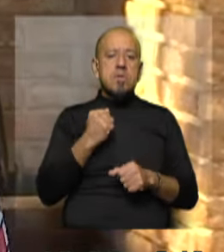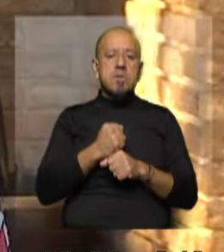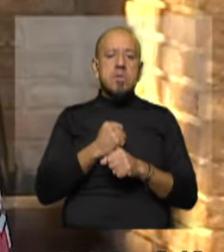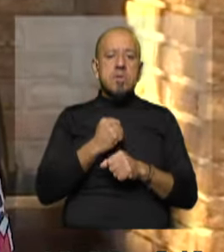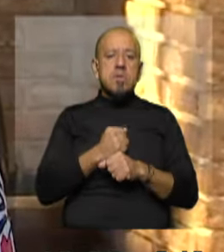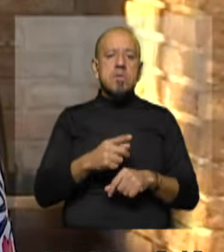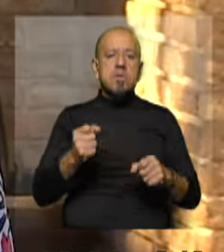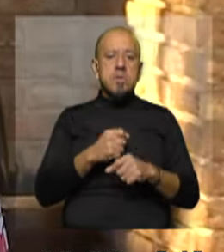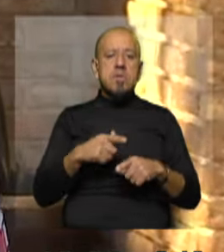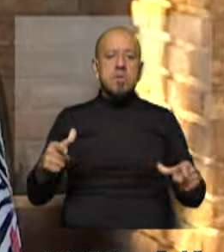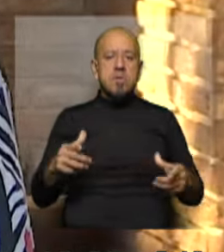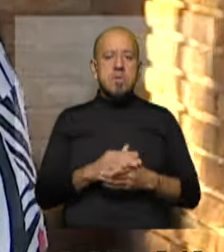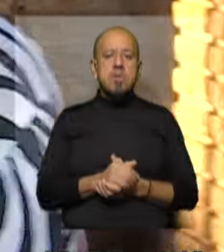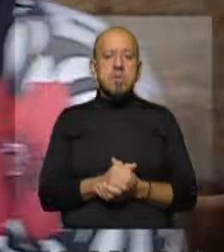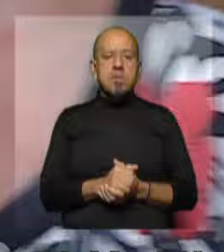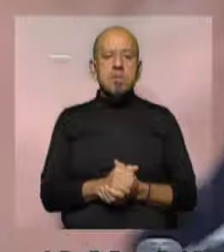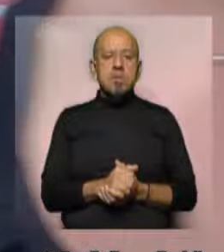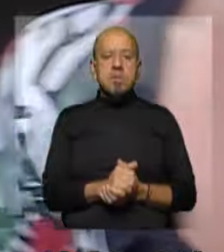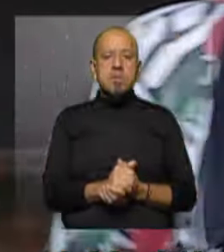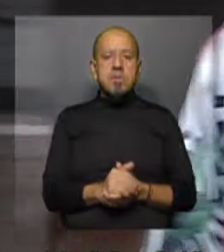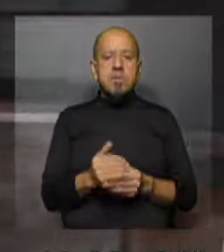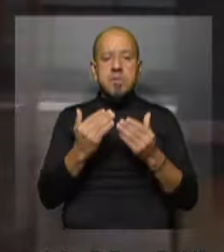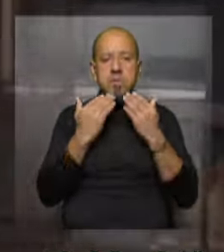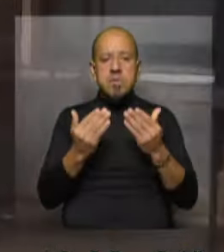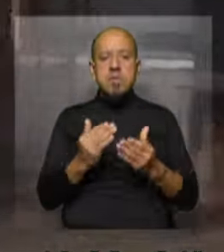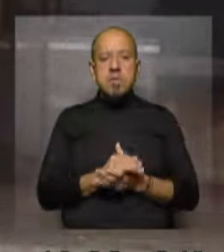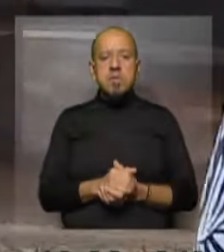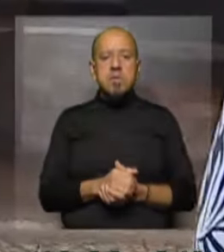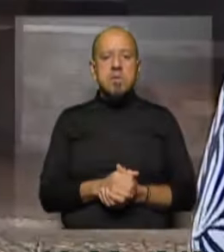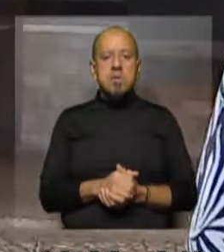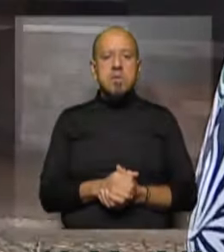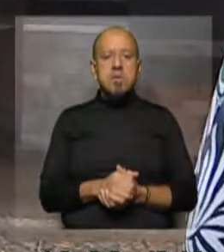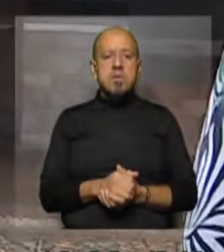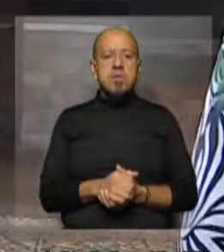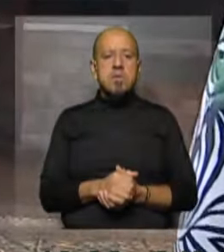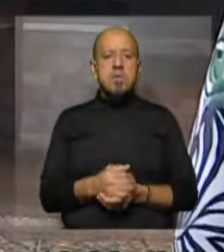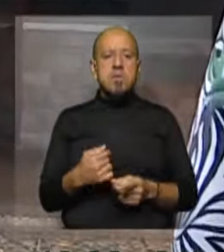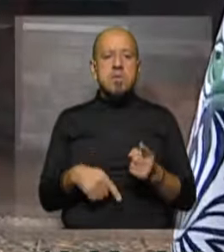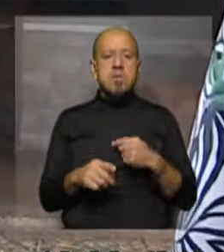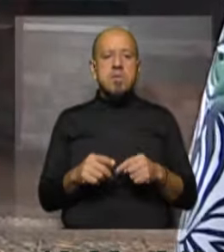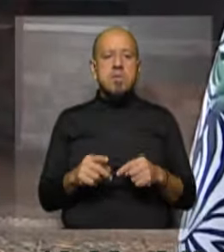de limpieza. Silvia, te agradecemos mucho estos minutos para MB Noticias. Haciendo referencia, bueno, a estos